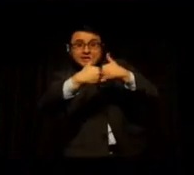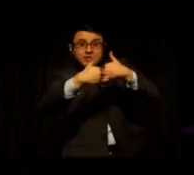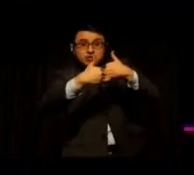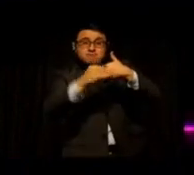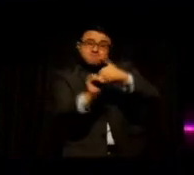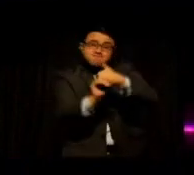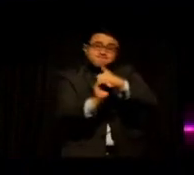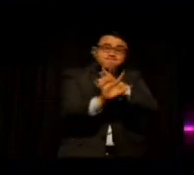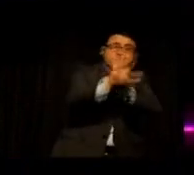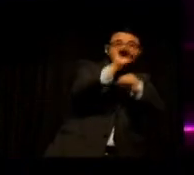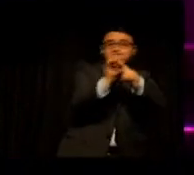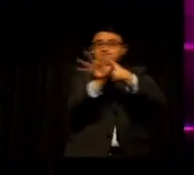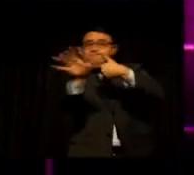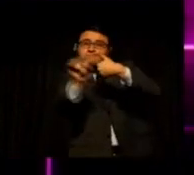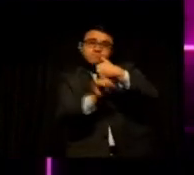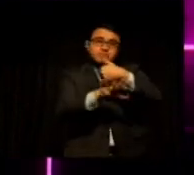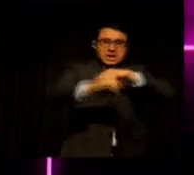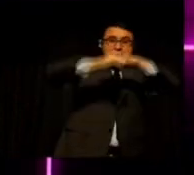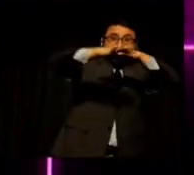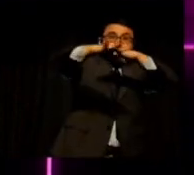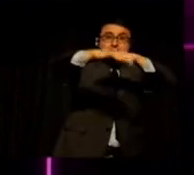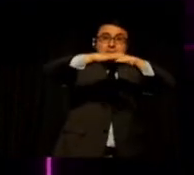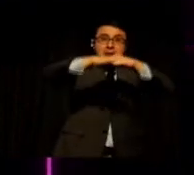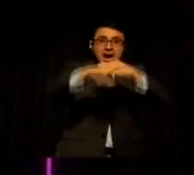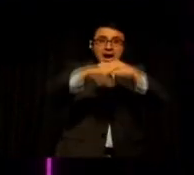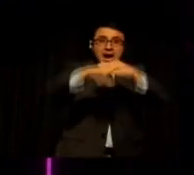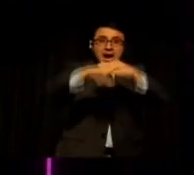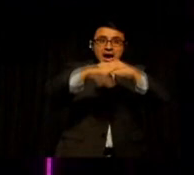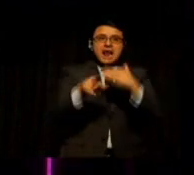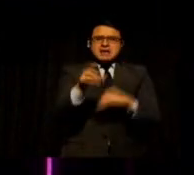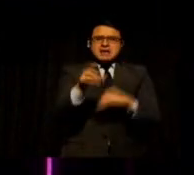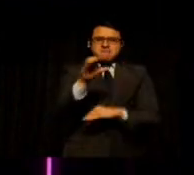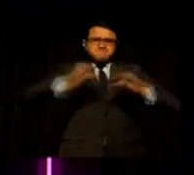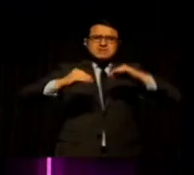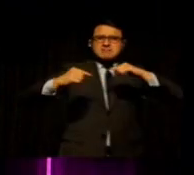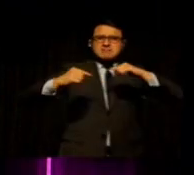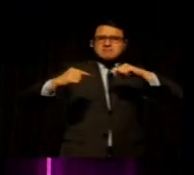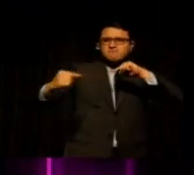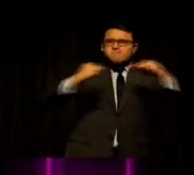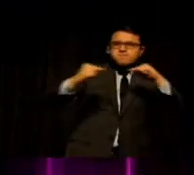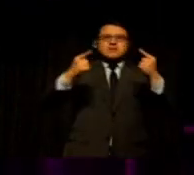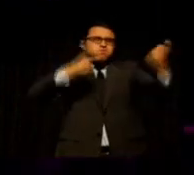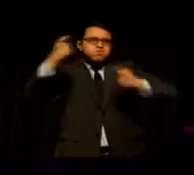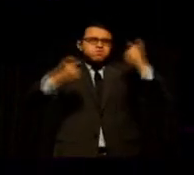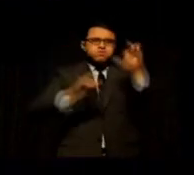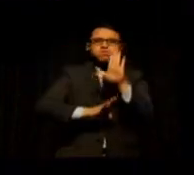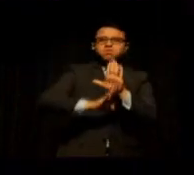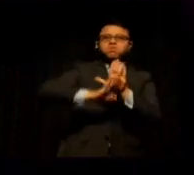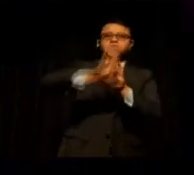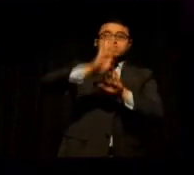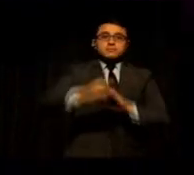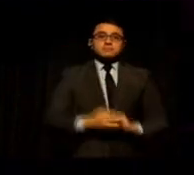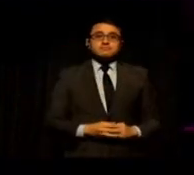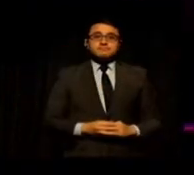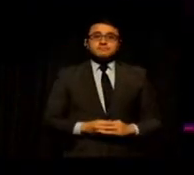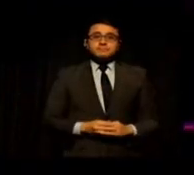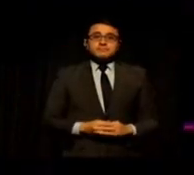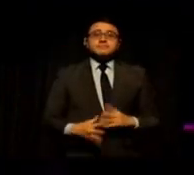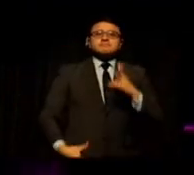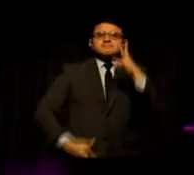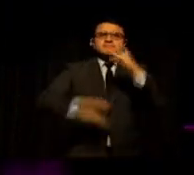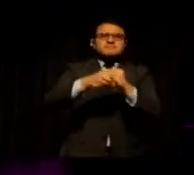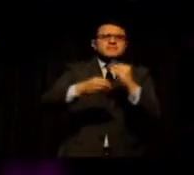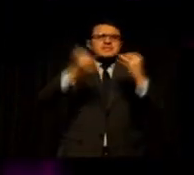ventajas competitivas y comparativas pero también hemos lo como gracias a la inventiva